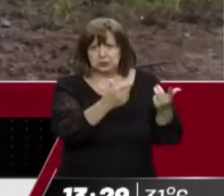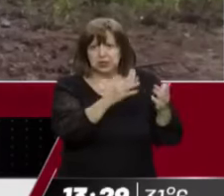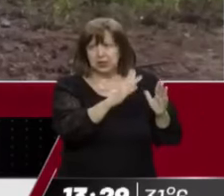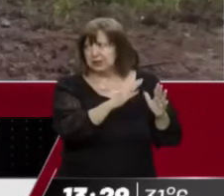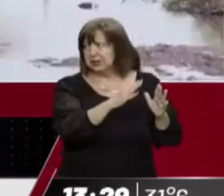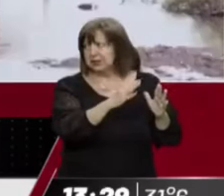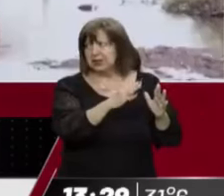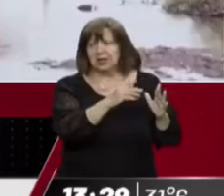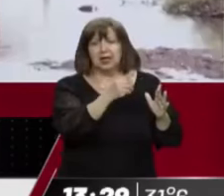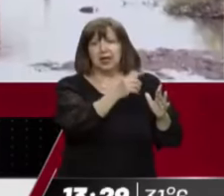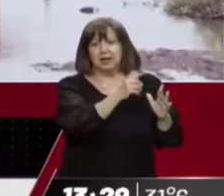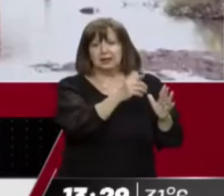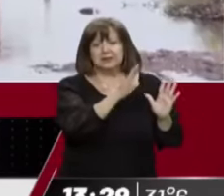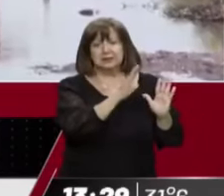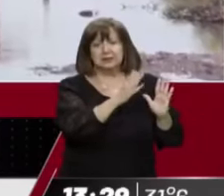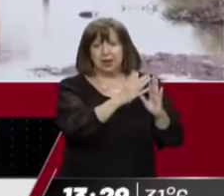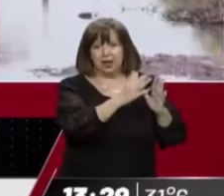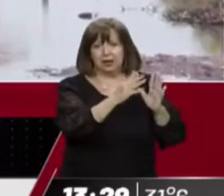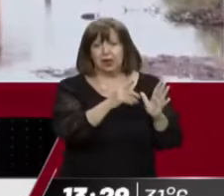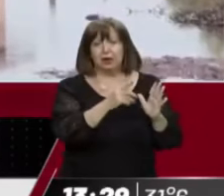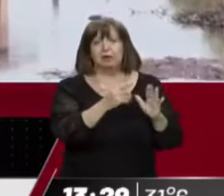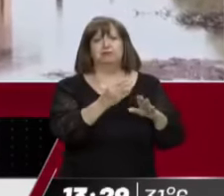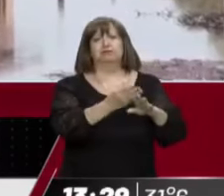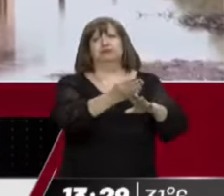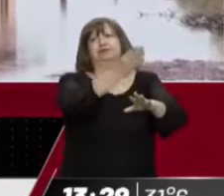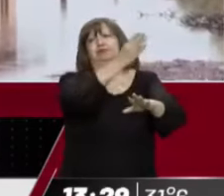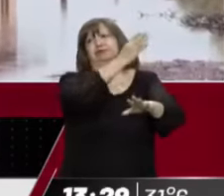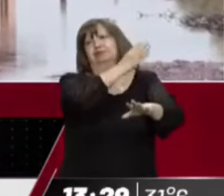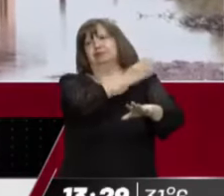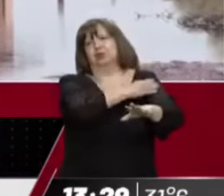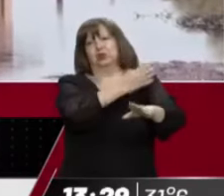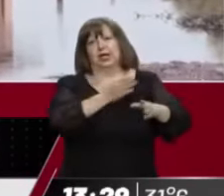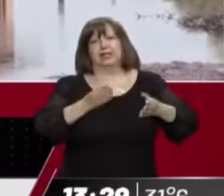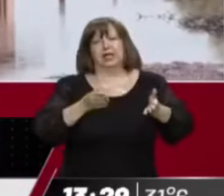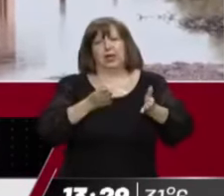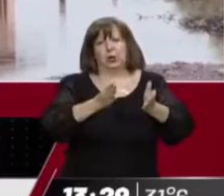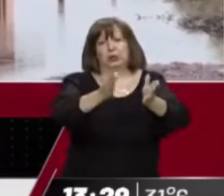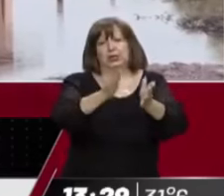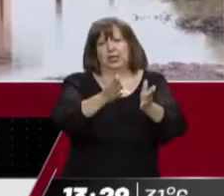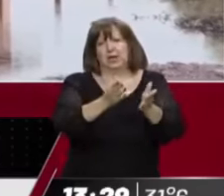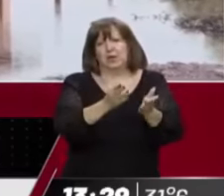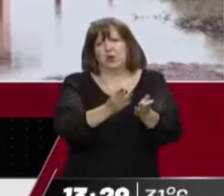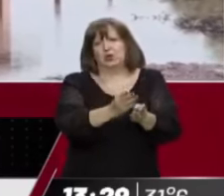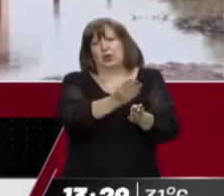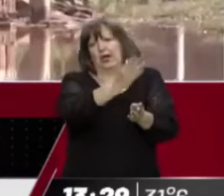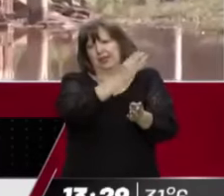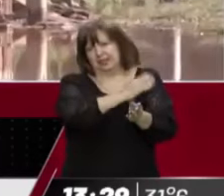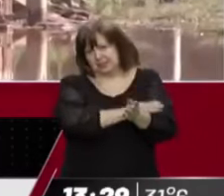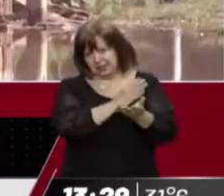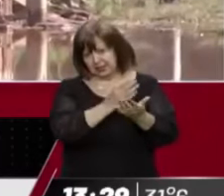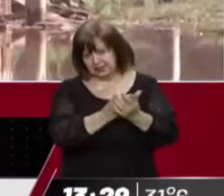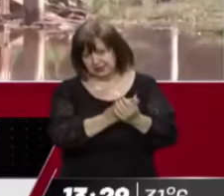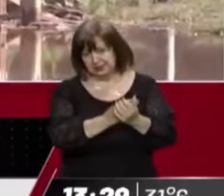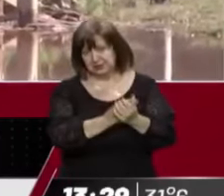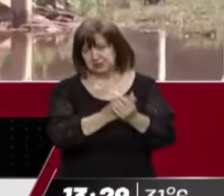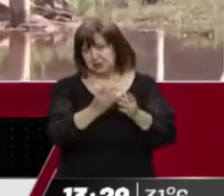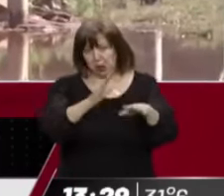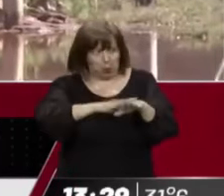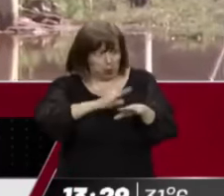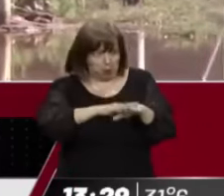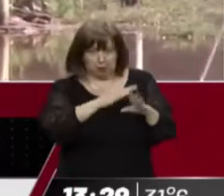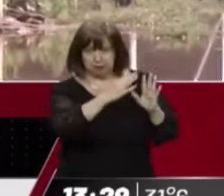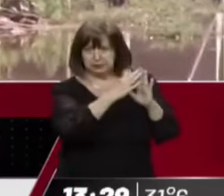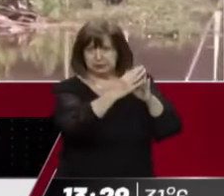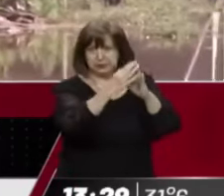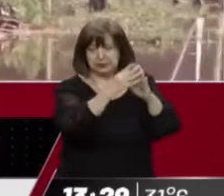este barrio es existente está mucho antes de la ruta seguramente y y que Bueno digo los vecinos no no tienen estas culpas digo lo